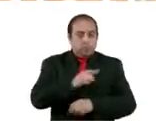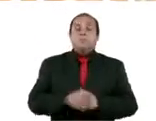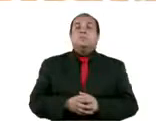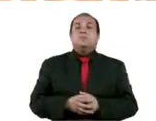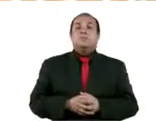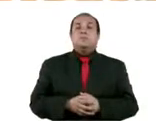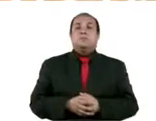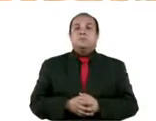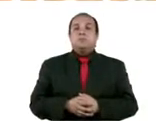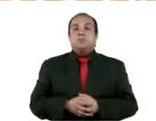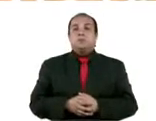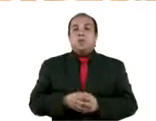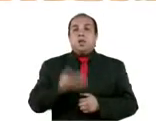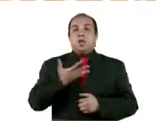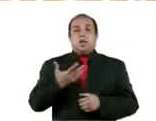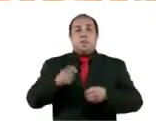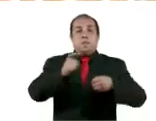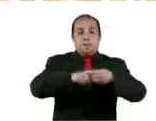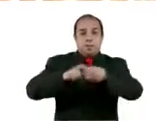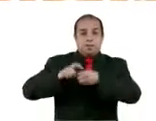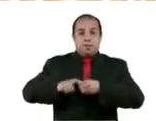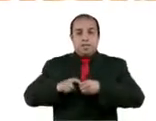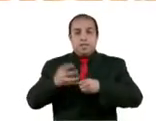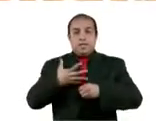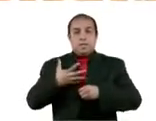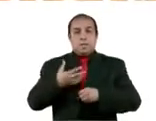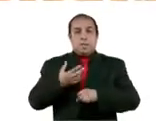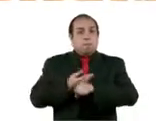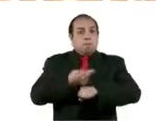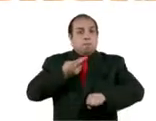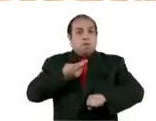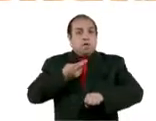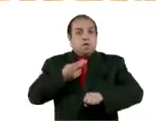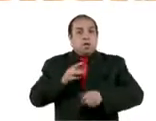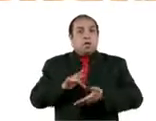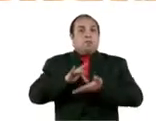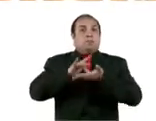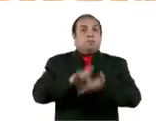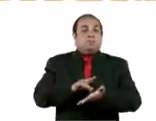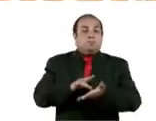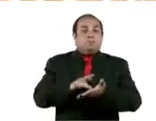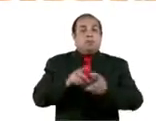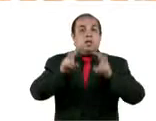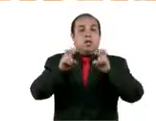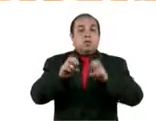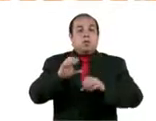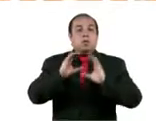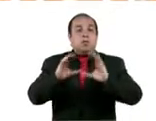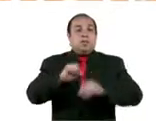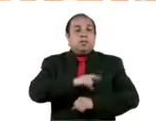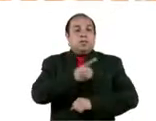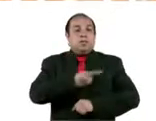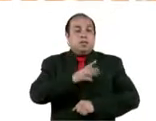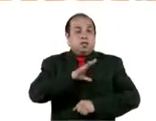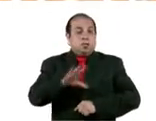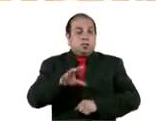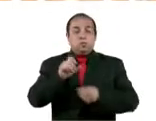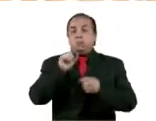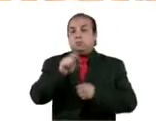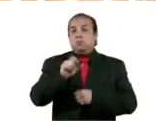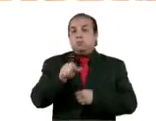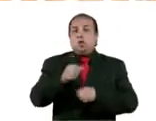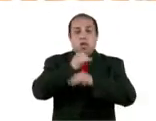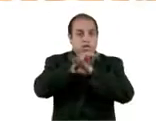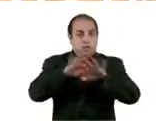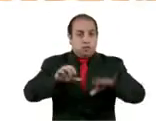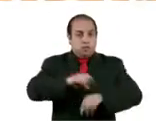tiene mucha mayor incidencia y efecto sobre las condiciones de salud en general, y en este caso sobre la promoción